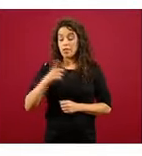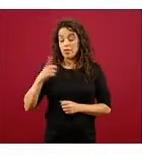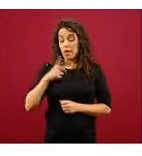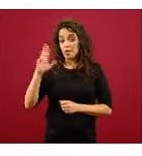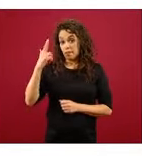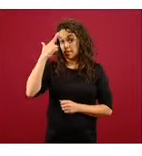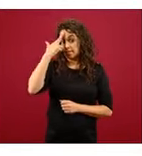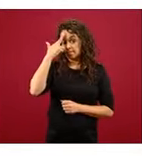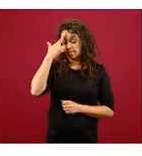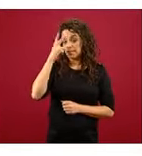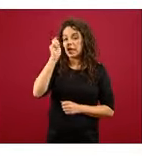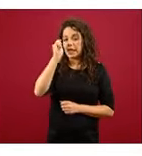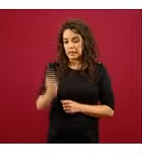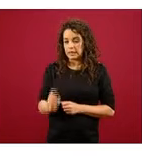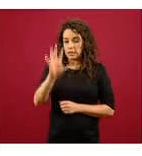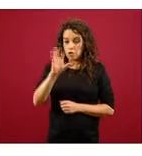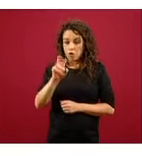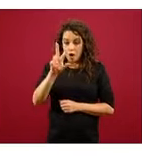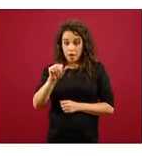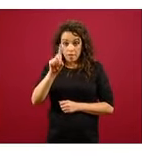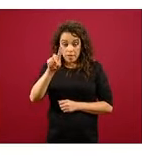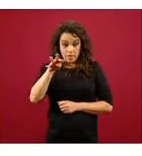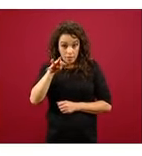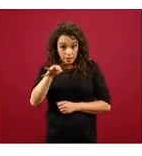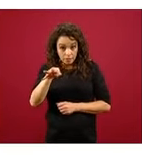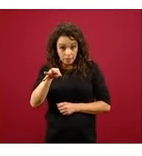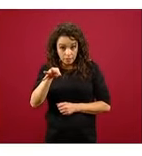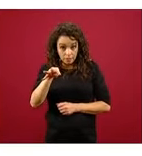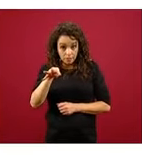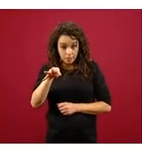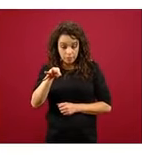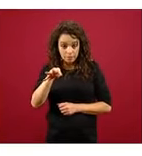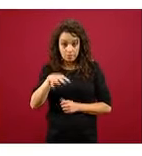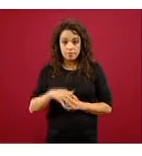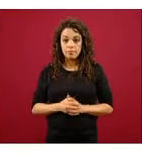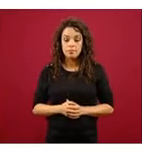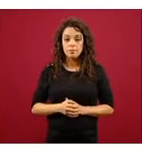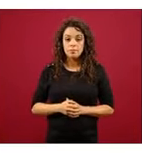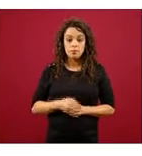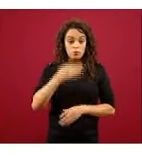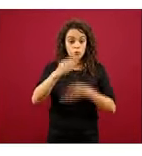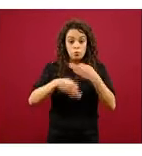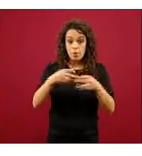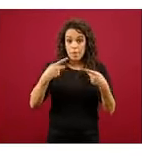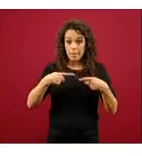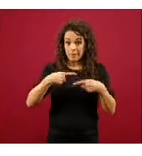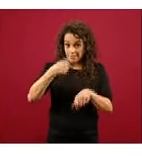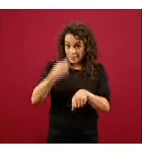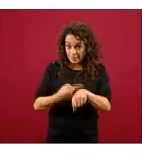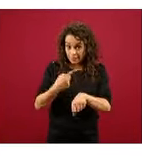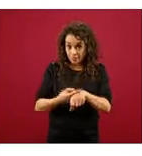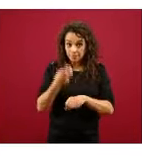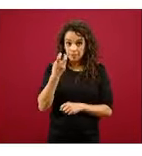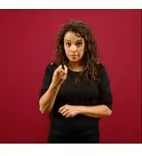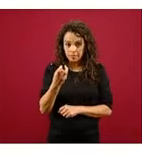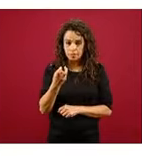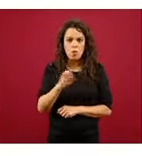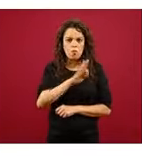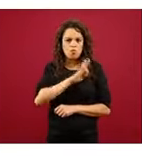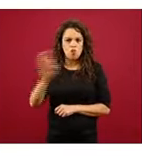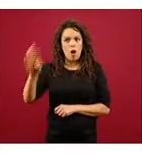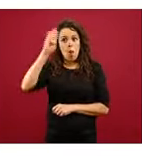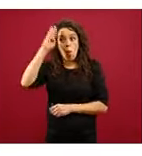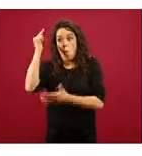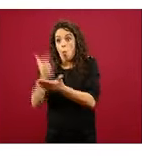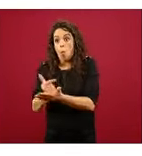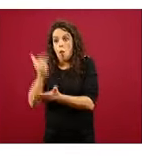para COVID-19 no toda la sintomatología o no todos aquellos que les dé COVID van a llegar a ser pacientes que se compliquen o